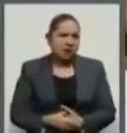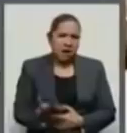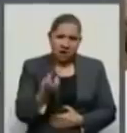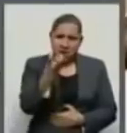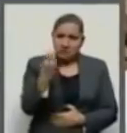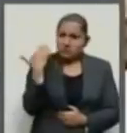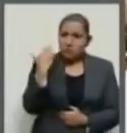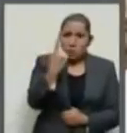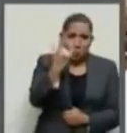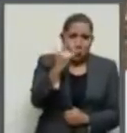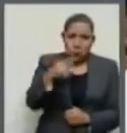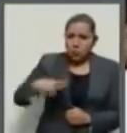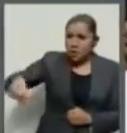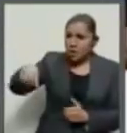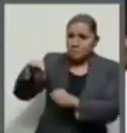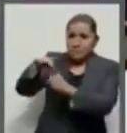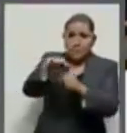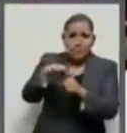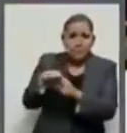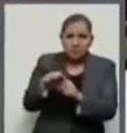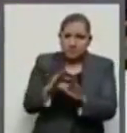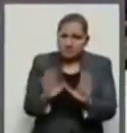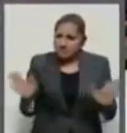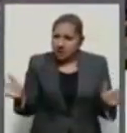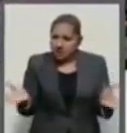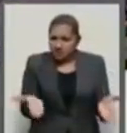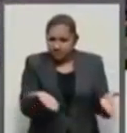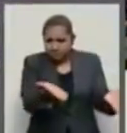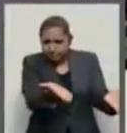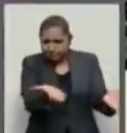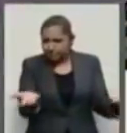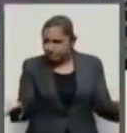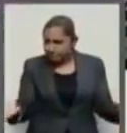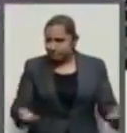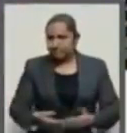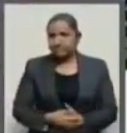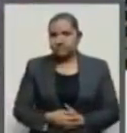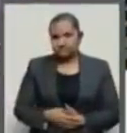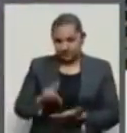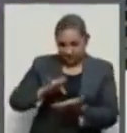lugar. Muchas gracias, presidente. Gracias a usted, diputado.